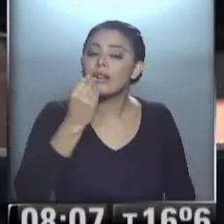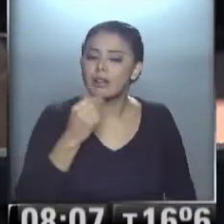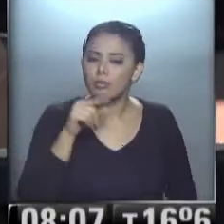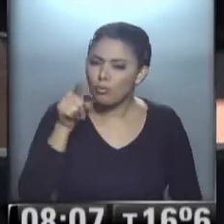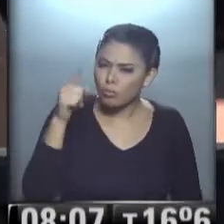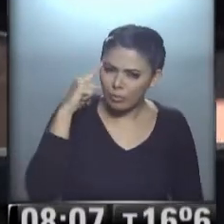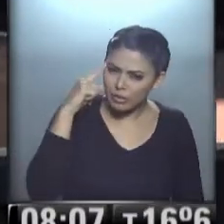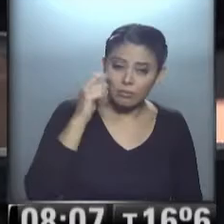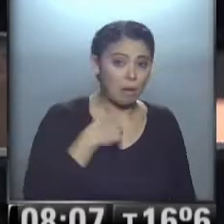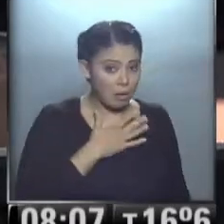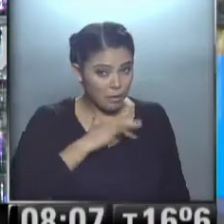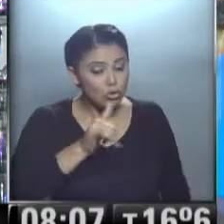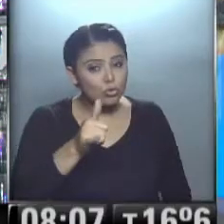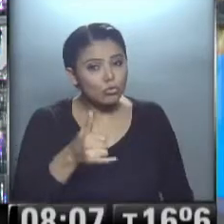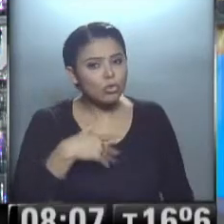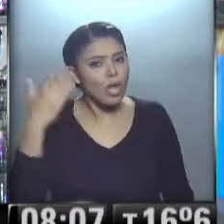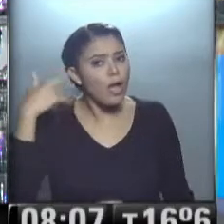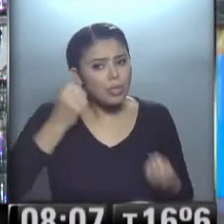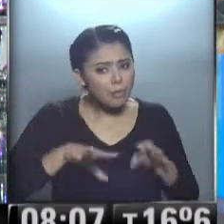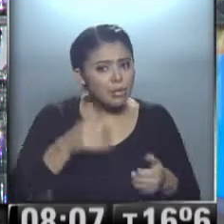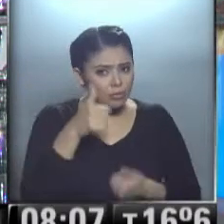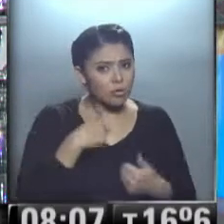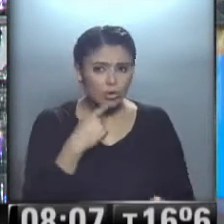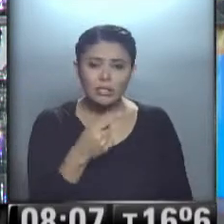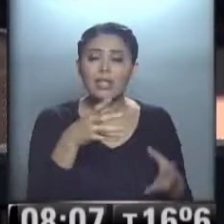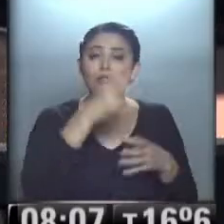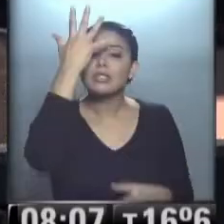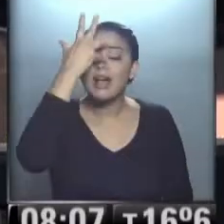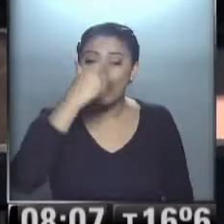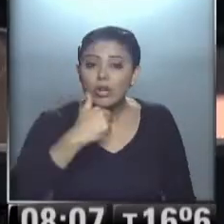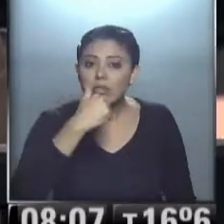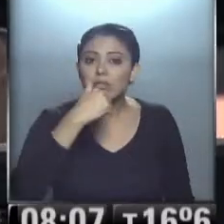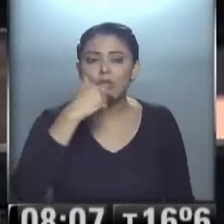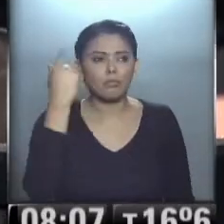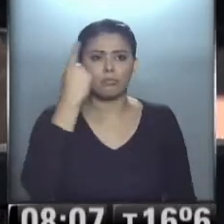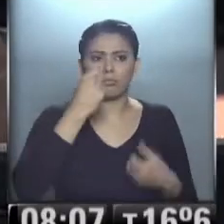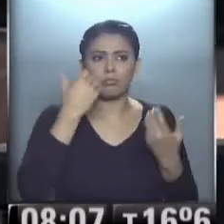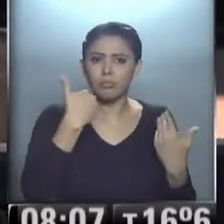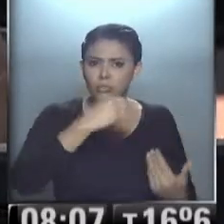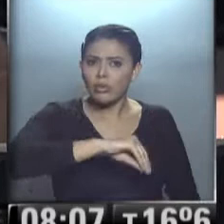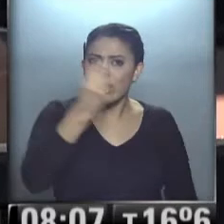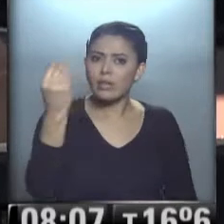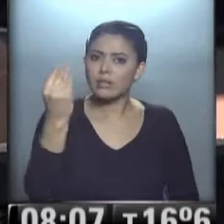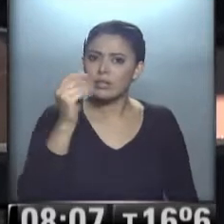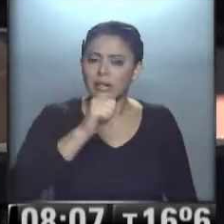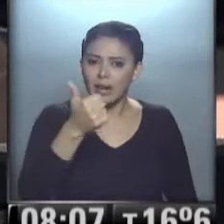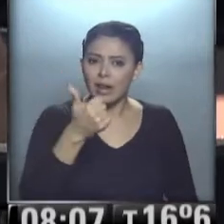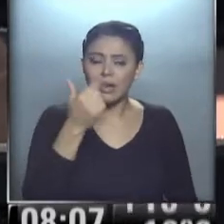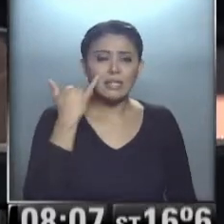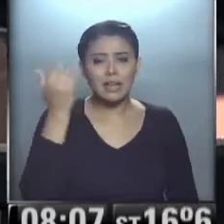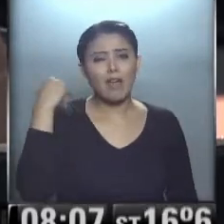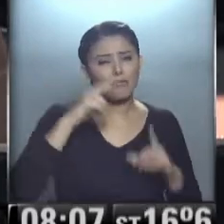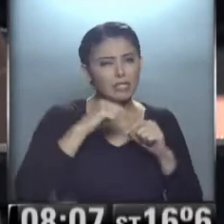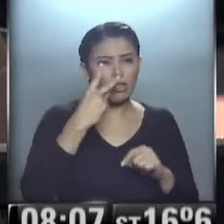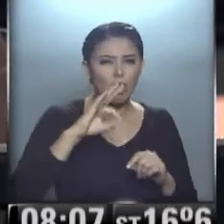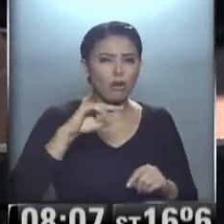candidato a campeón? Yo creo que sí, sin ninguna duda. Lo dijimos desde el comienzo. Sí. San Lorenzo es el principal candidato a llevarse el título, lo dijimos en la fecha 2,